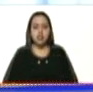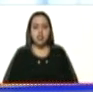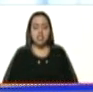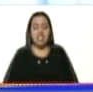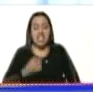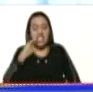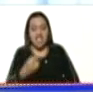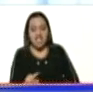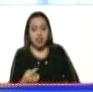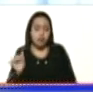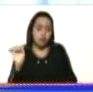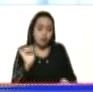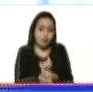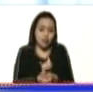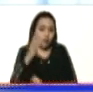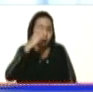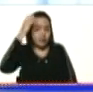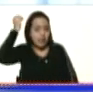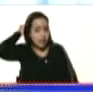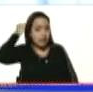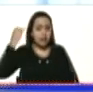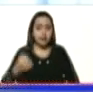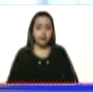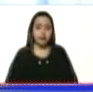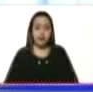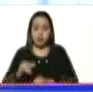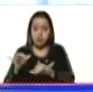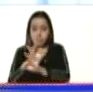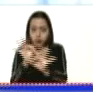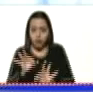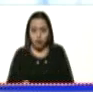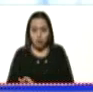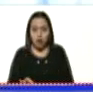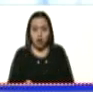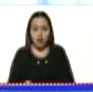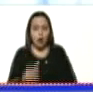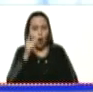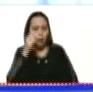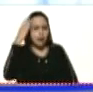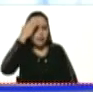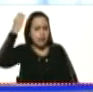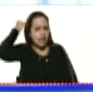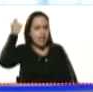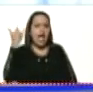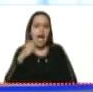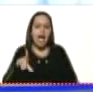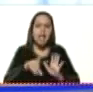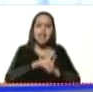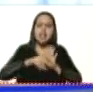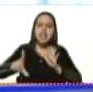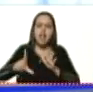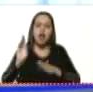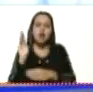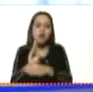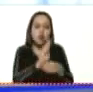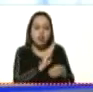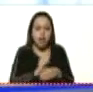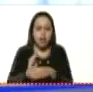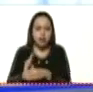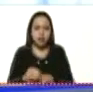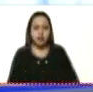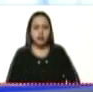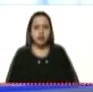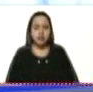precursor. De esa forma, el patriota Miranda quedaba legalmente protegido de la